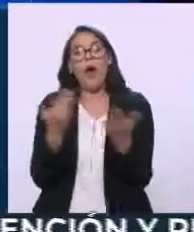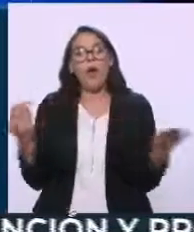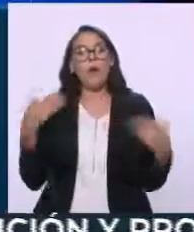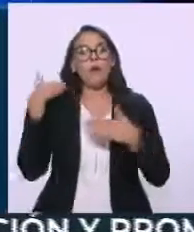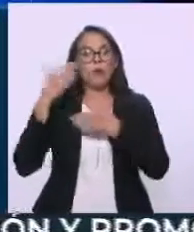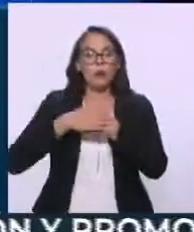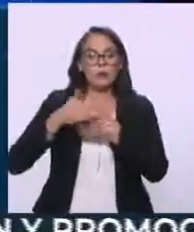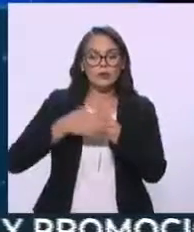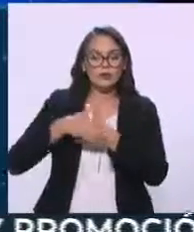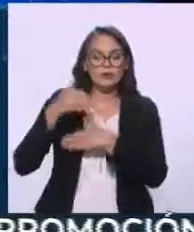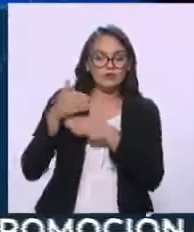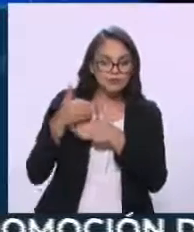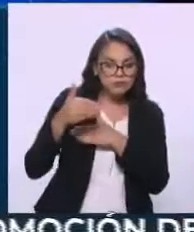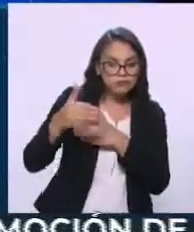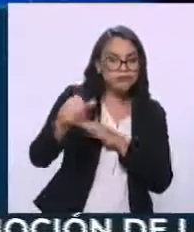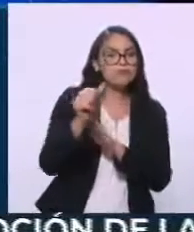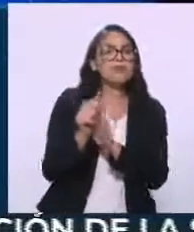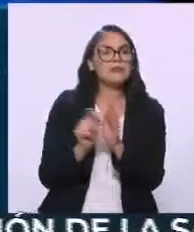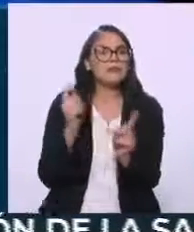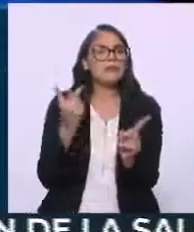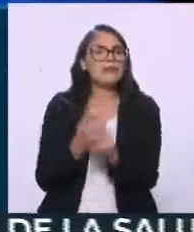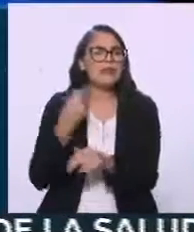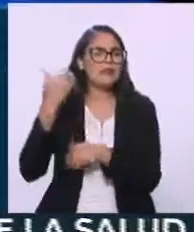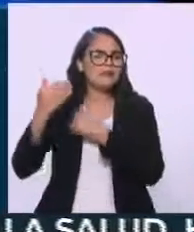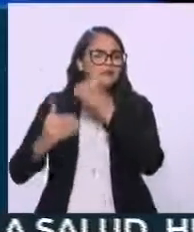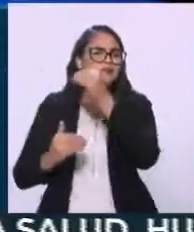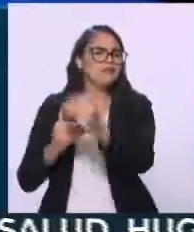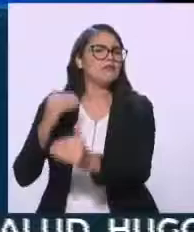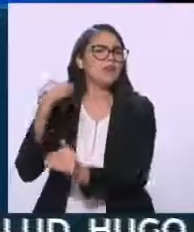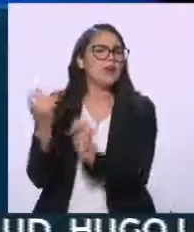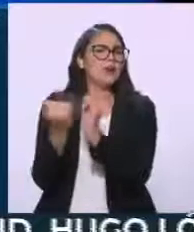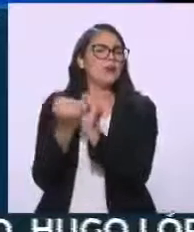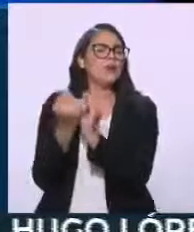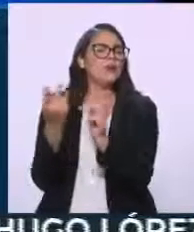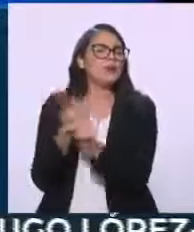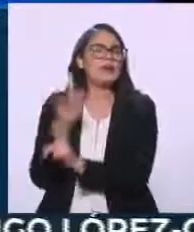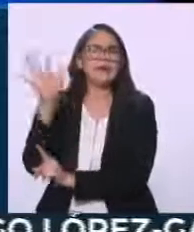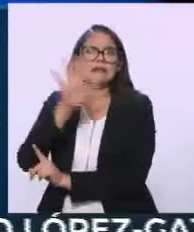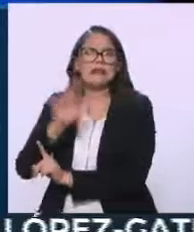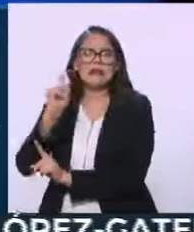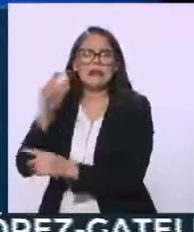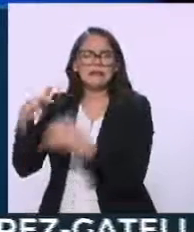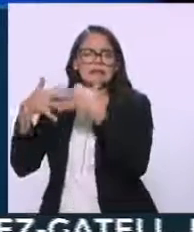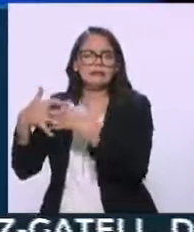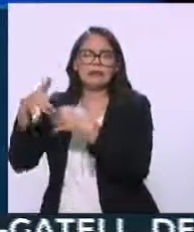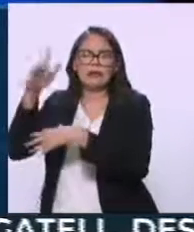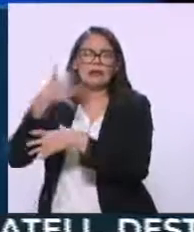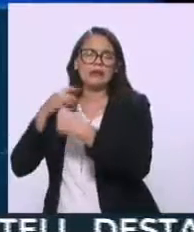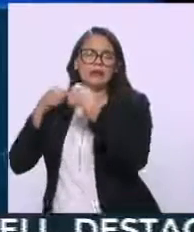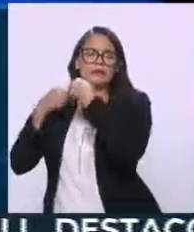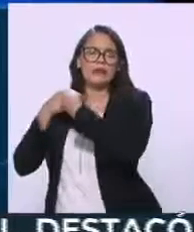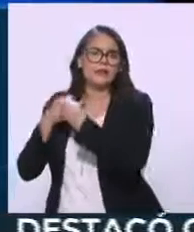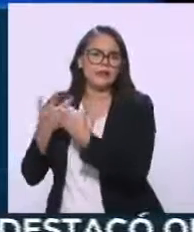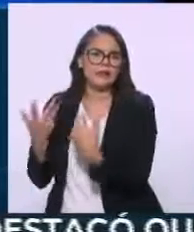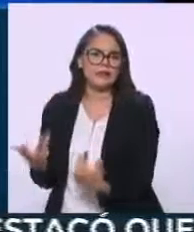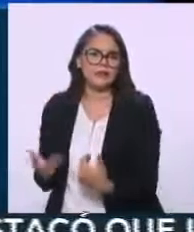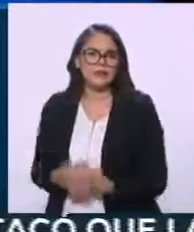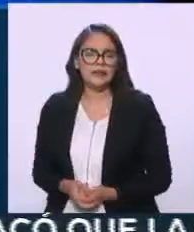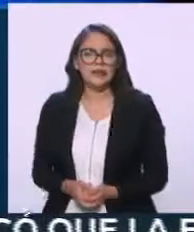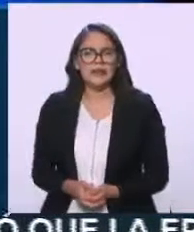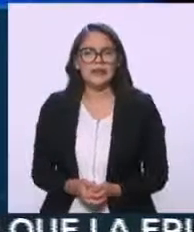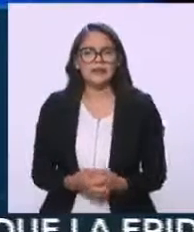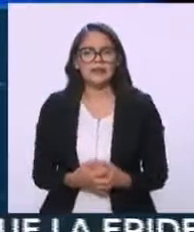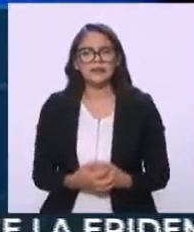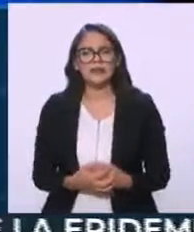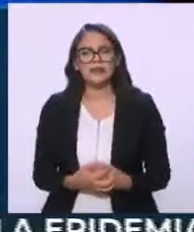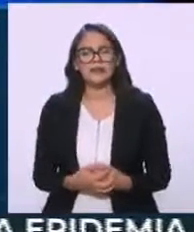las próximas semanas y en los próximos meses, sobre todo lo que pasa allá en las maquiladoras de la frontera? Sí, las maquiladoras en la frontera